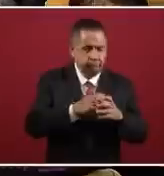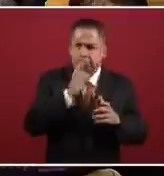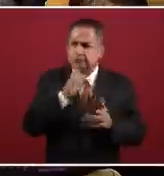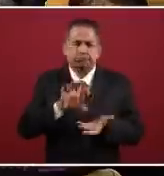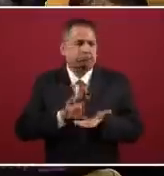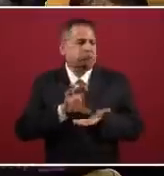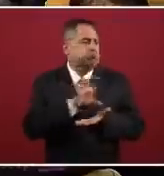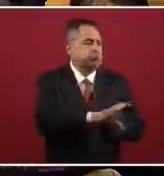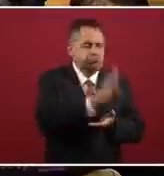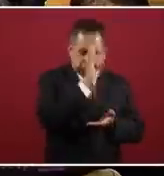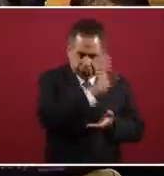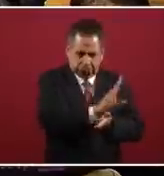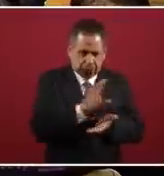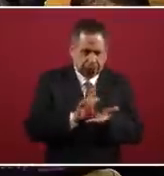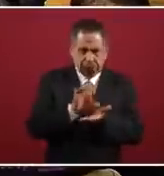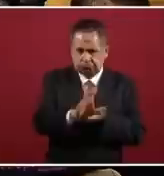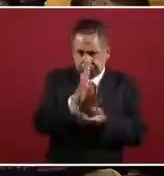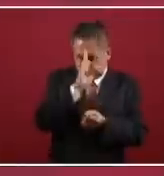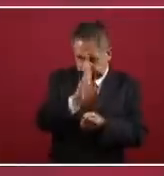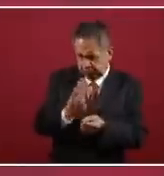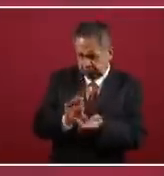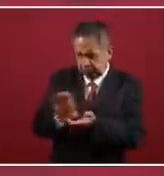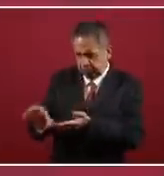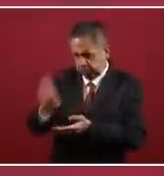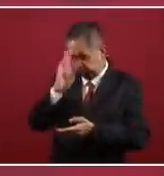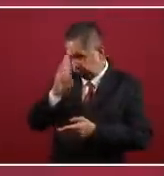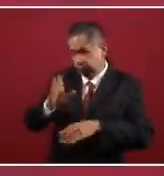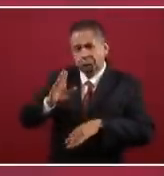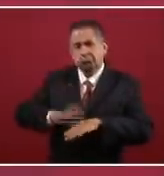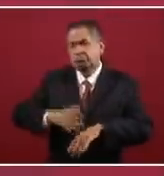entregarles los recursos